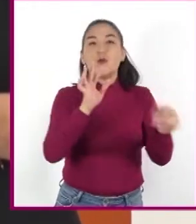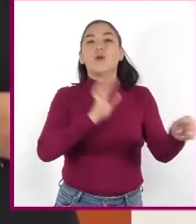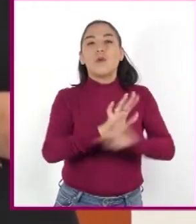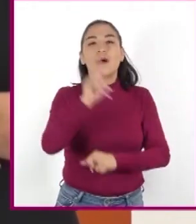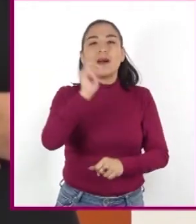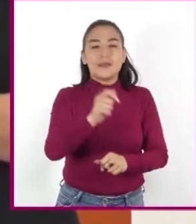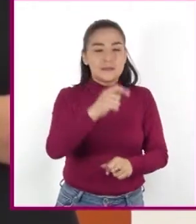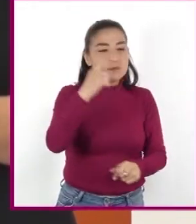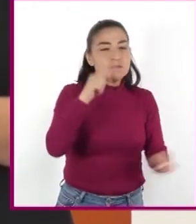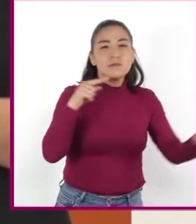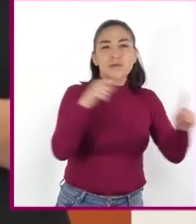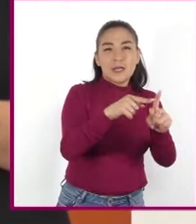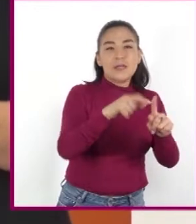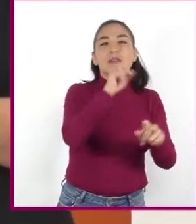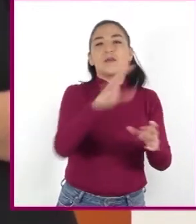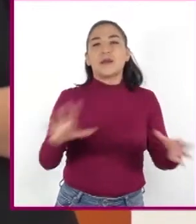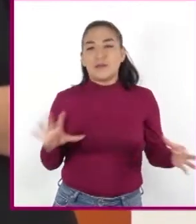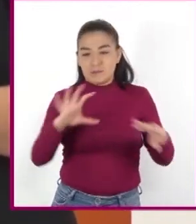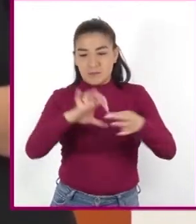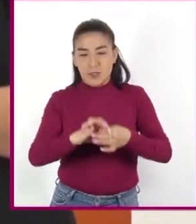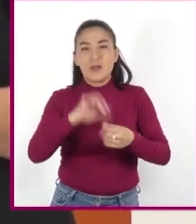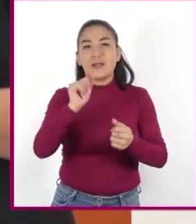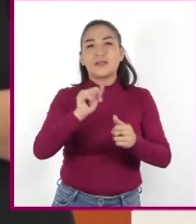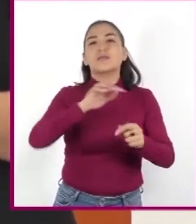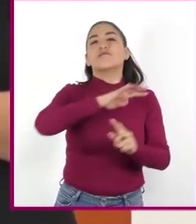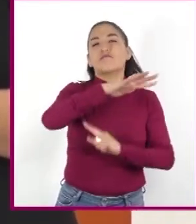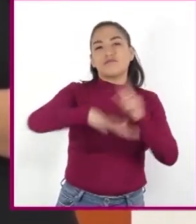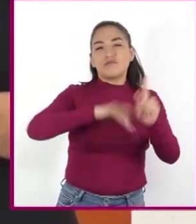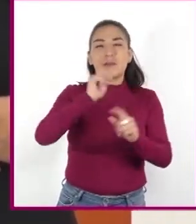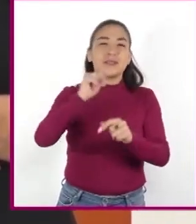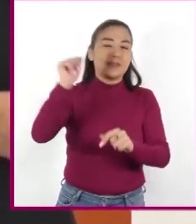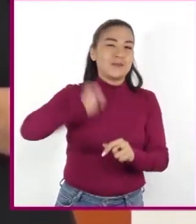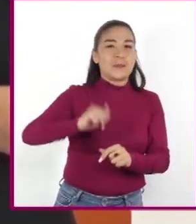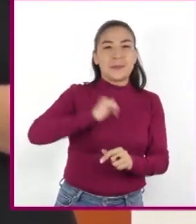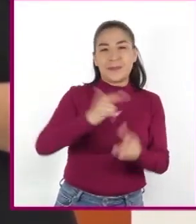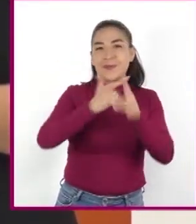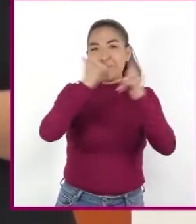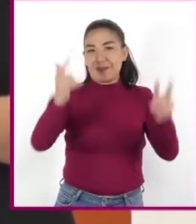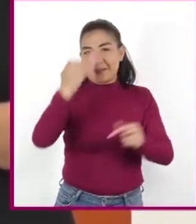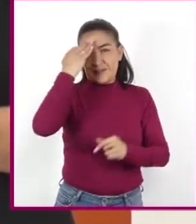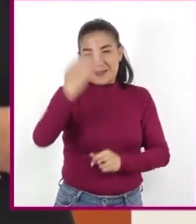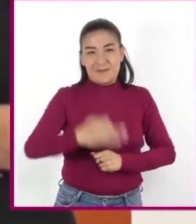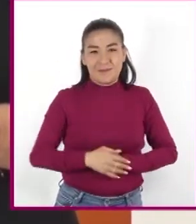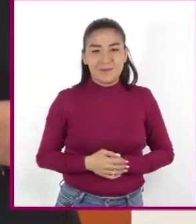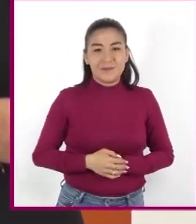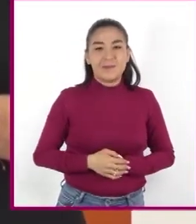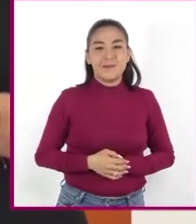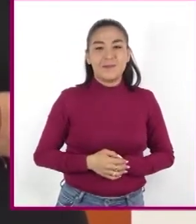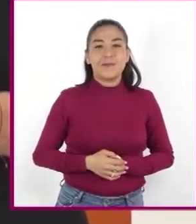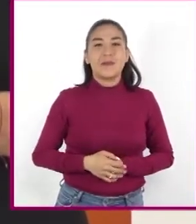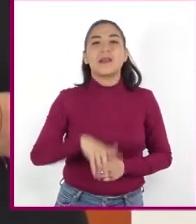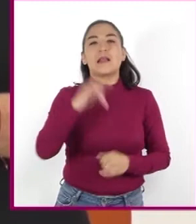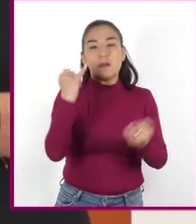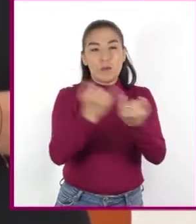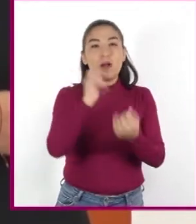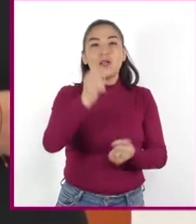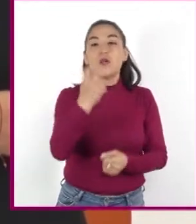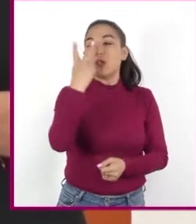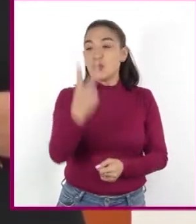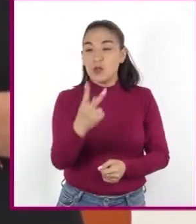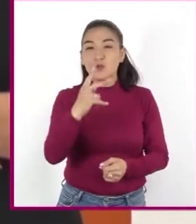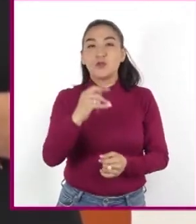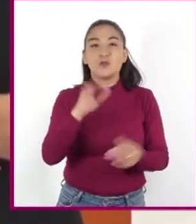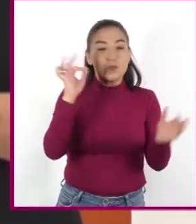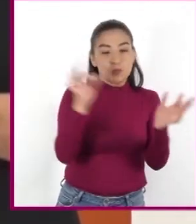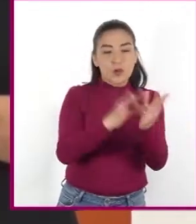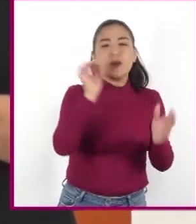objeto y relacionarlo con un hecho o proceso histórico. 5. Jugar por 2 puntos significa explicar